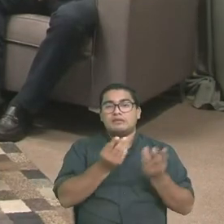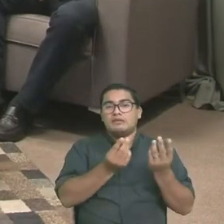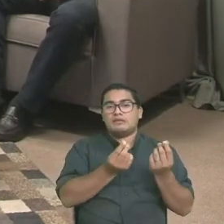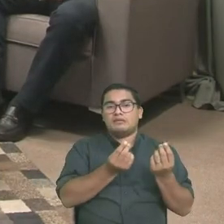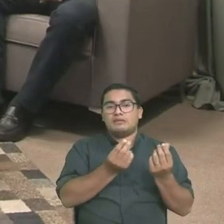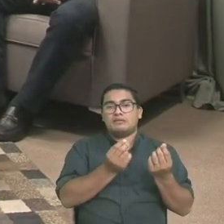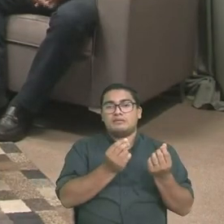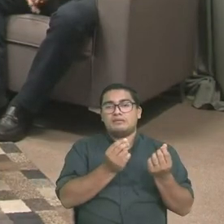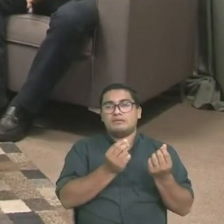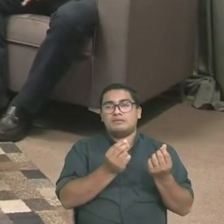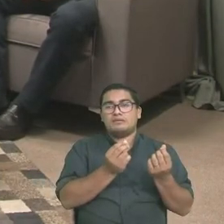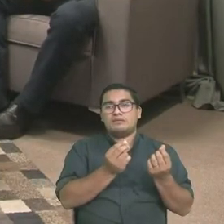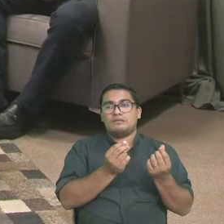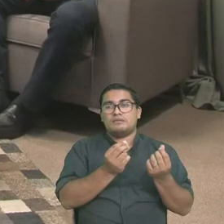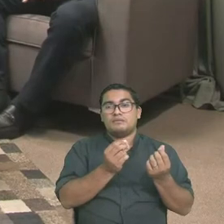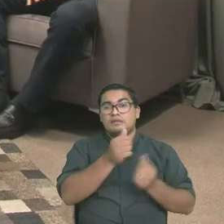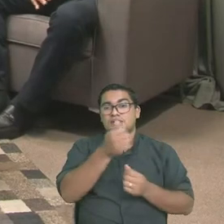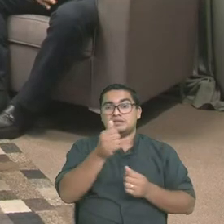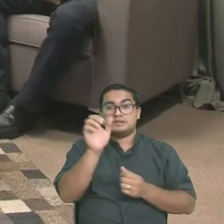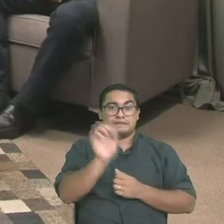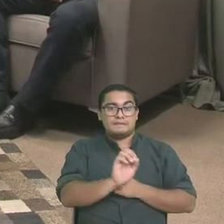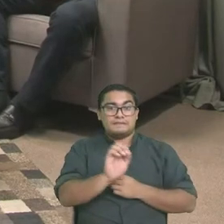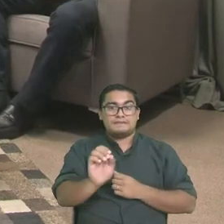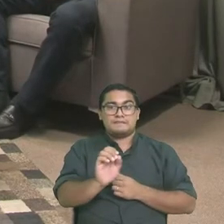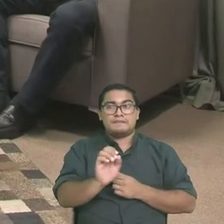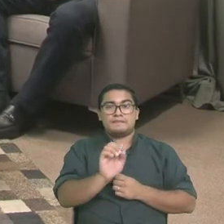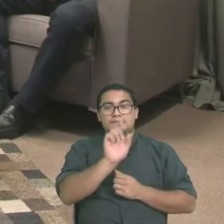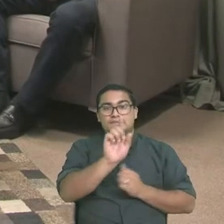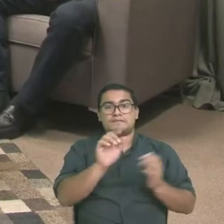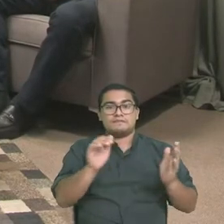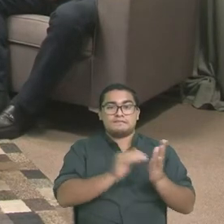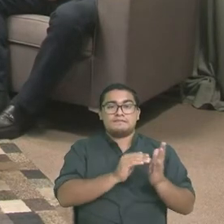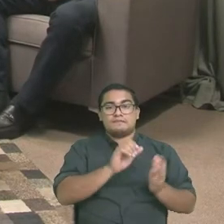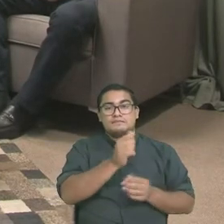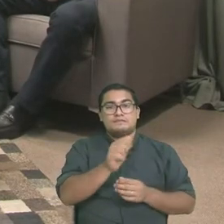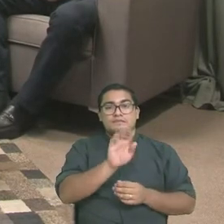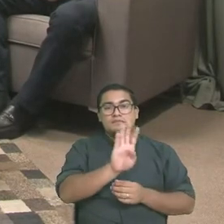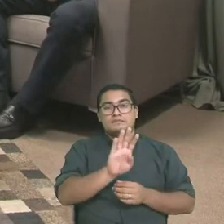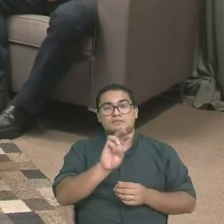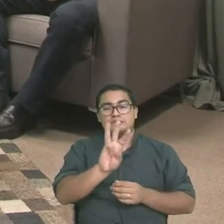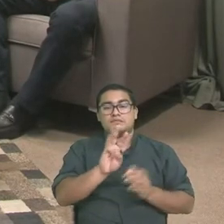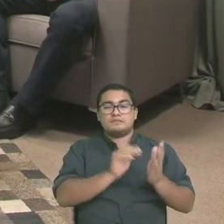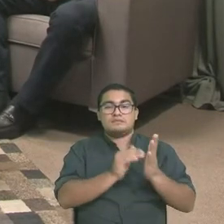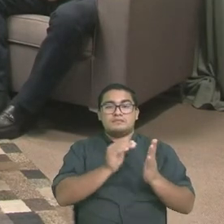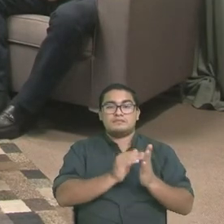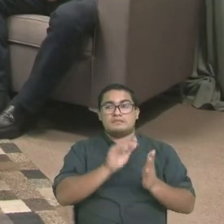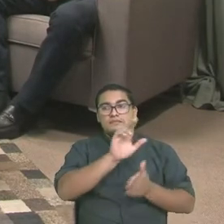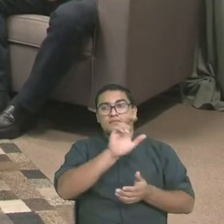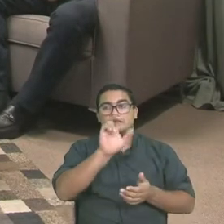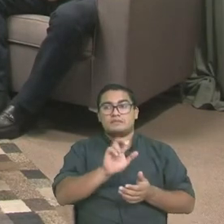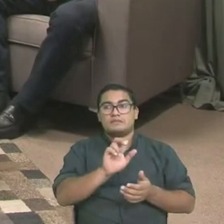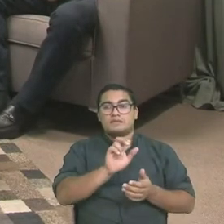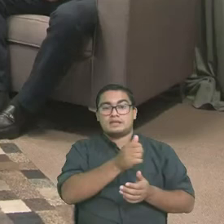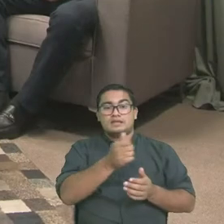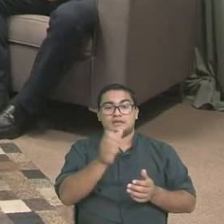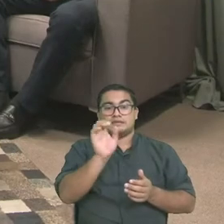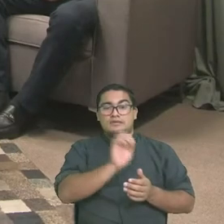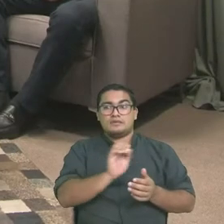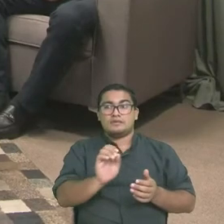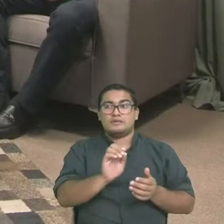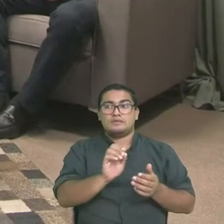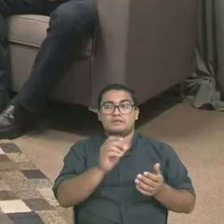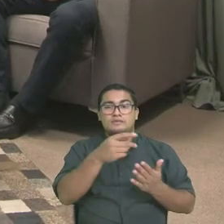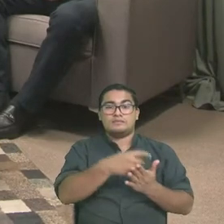asignación del 6% de 1.643 millones de Córdoba. Porque en el 6% no solamente va la